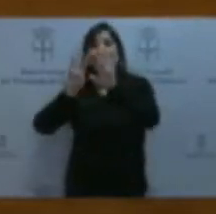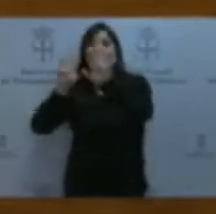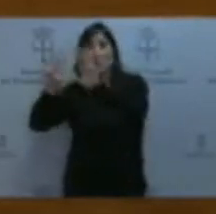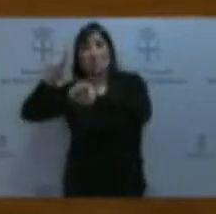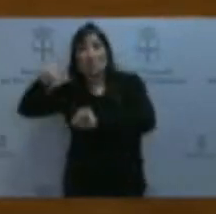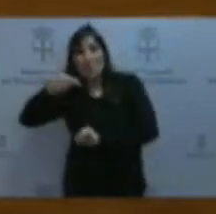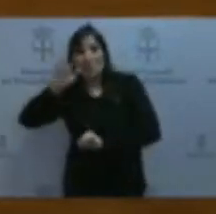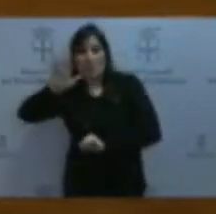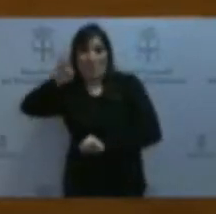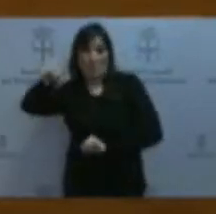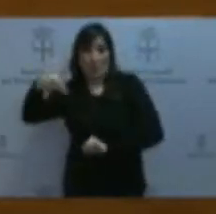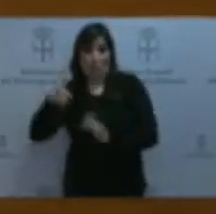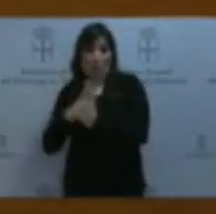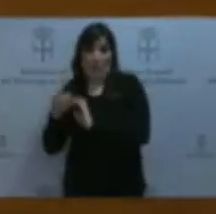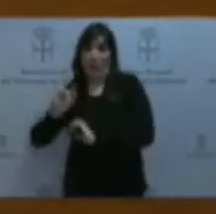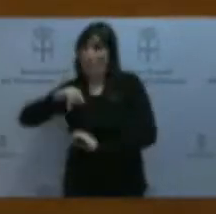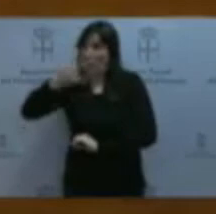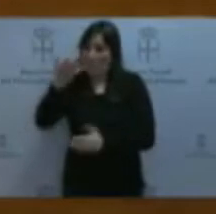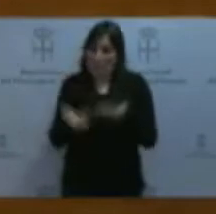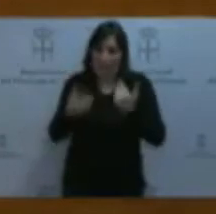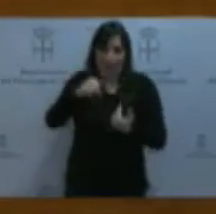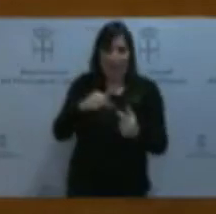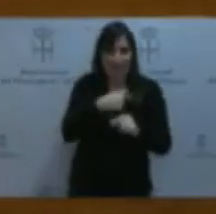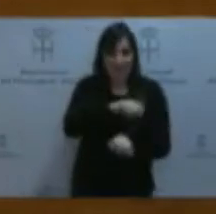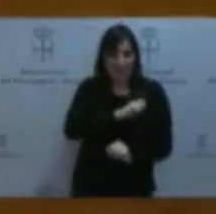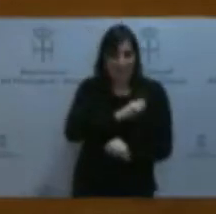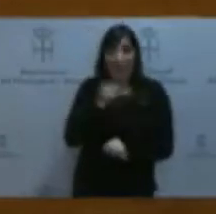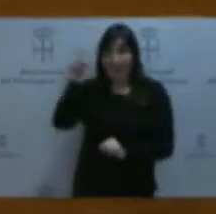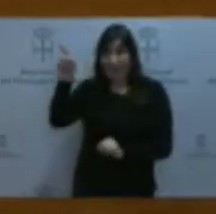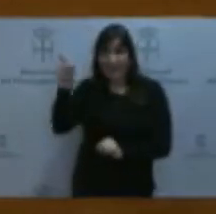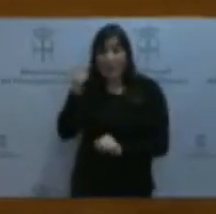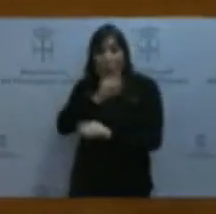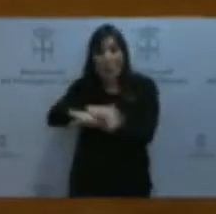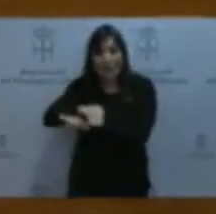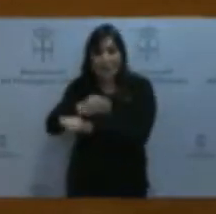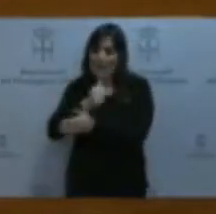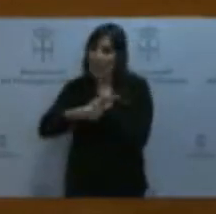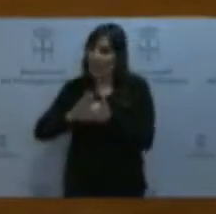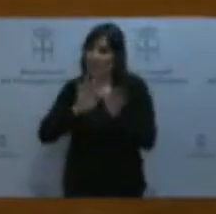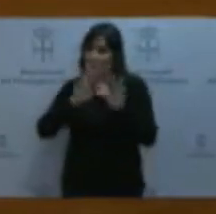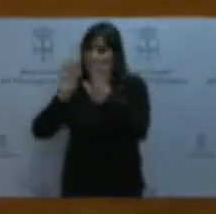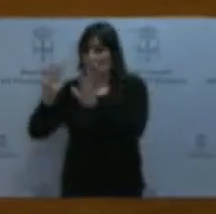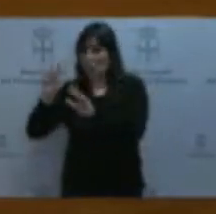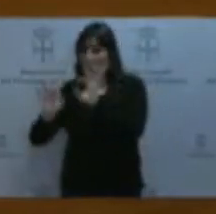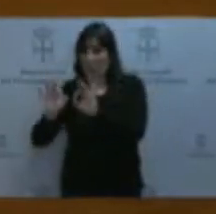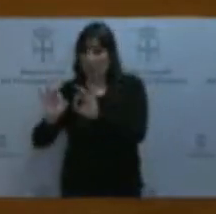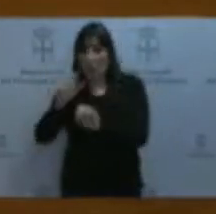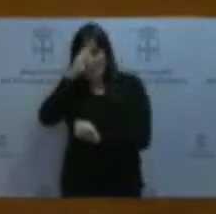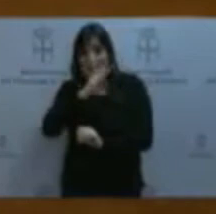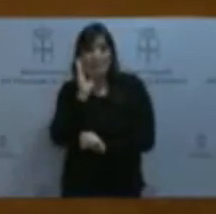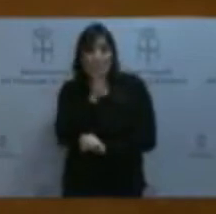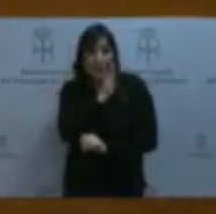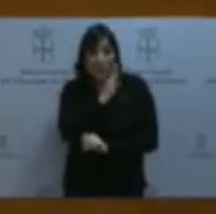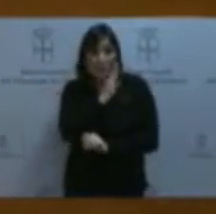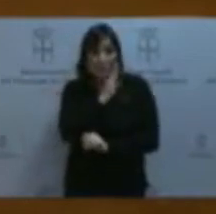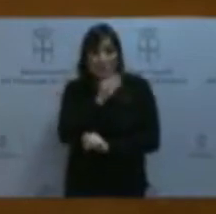Las guarderías, que son gratuitas en un 92% de los casos. Padres y madres que tienen 16 semanas de permiso, 26